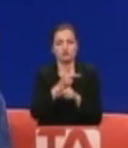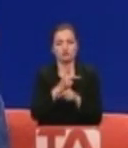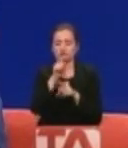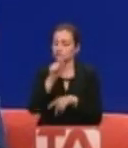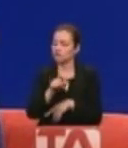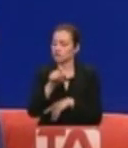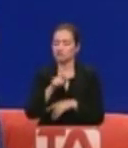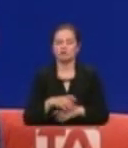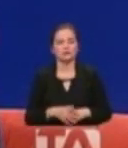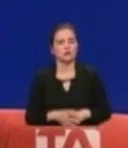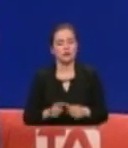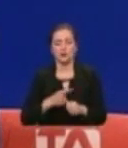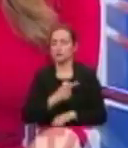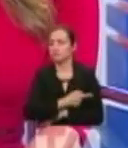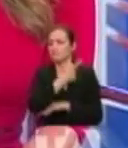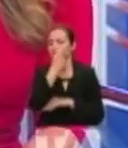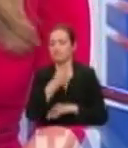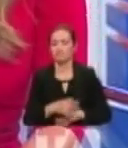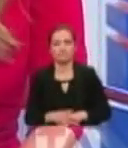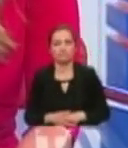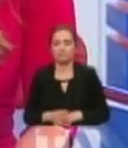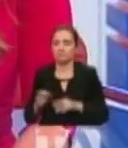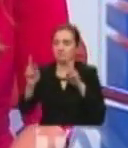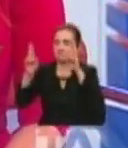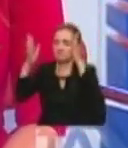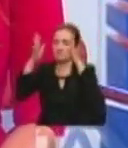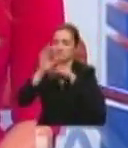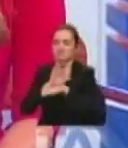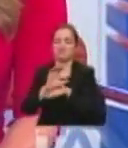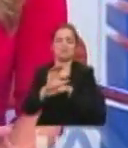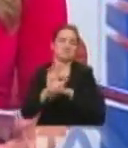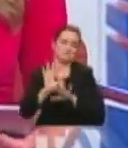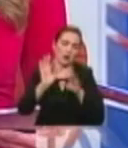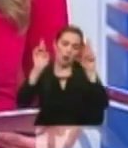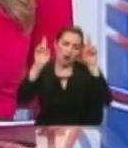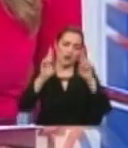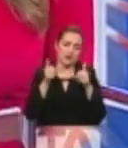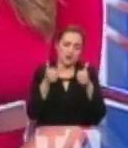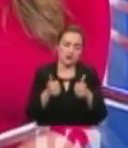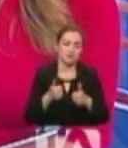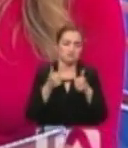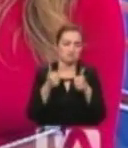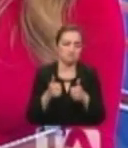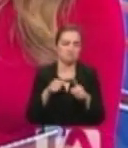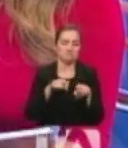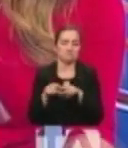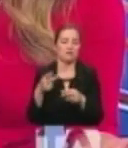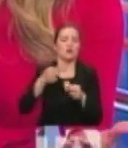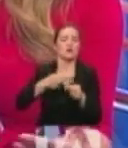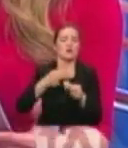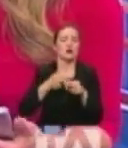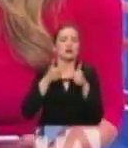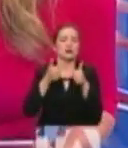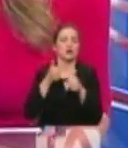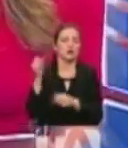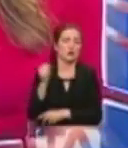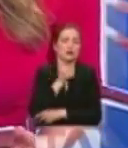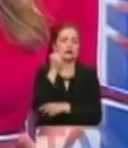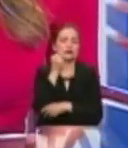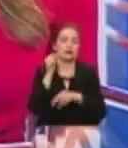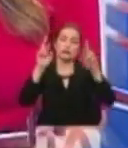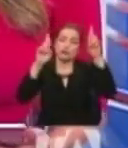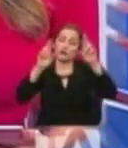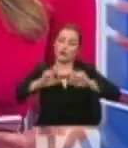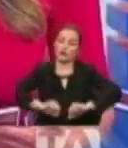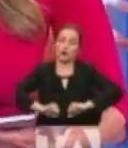absolutamente necesario desde el primer día. Ojalá se escuchen esos consejos entonces entre los candidatos que están próximos ya a las elecciones y ojalá